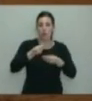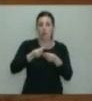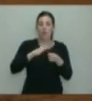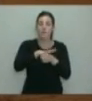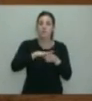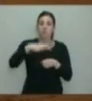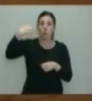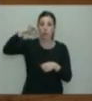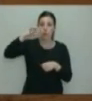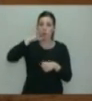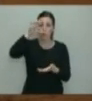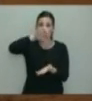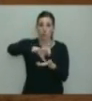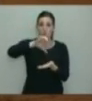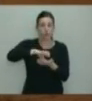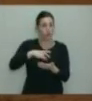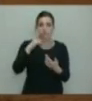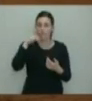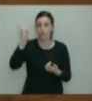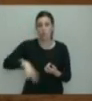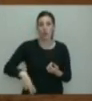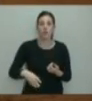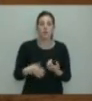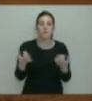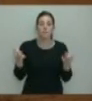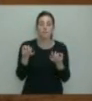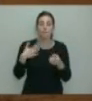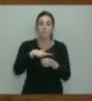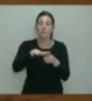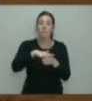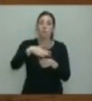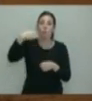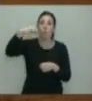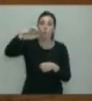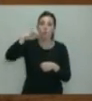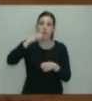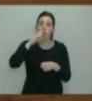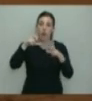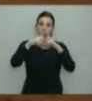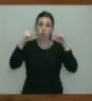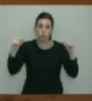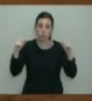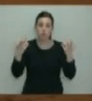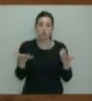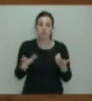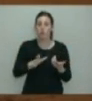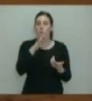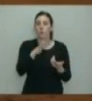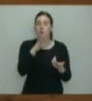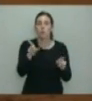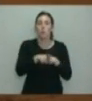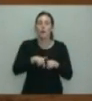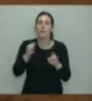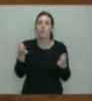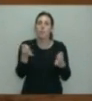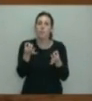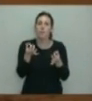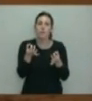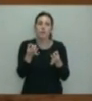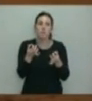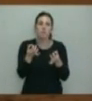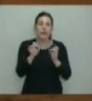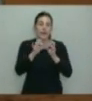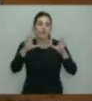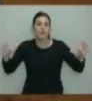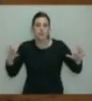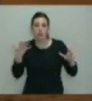por municipio. Quizá habría que hacer un distrito único por toda la provincia, porque ¿qué libertad